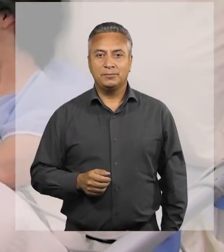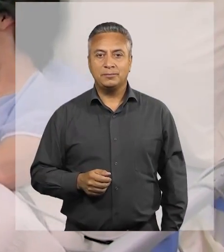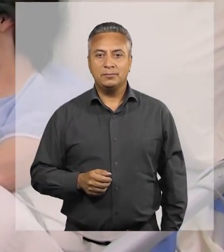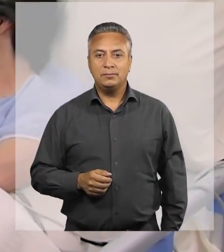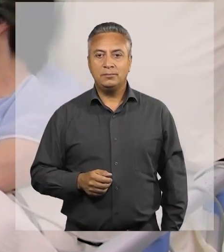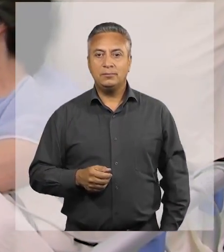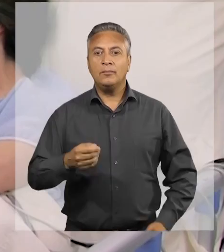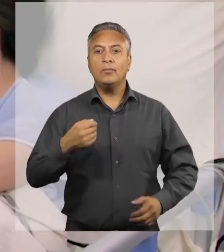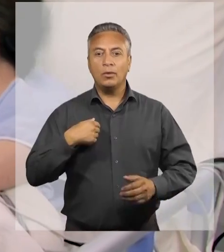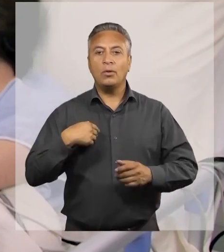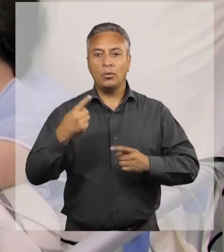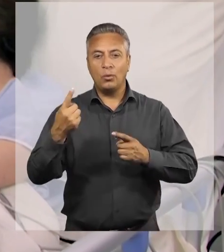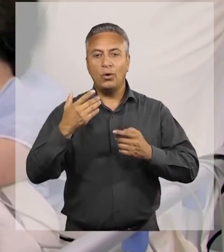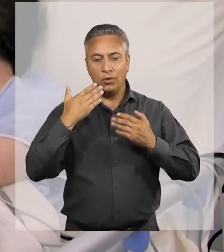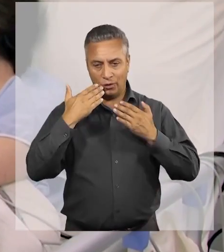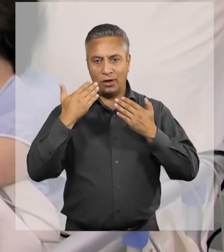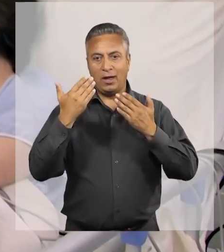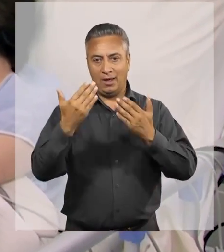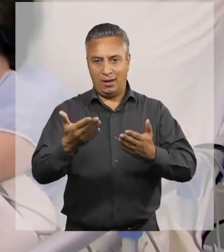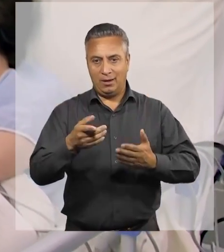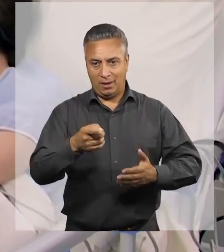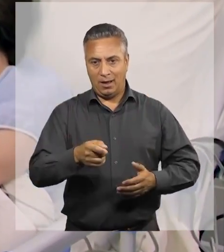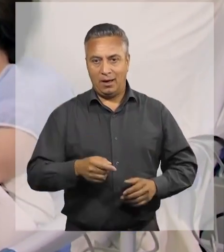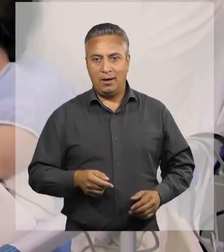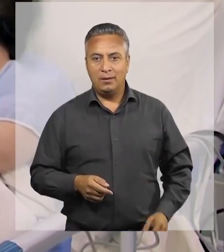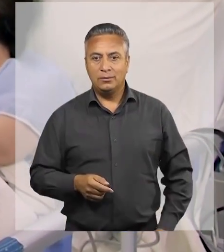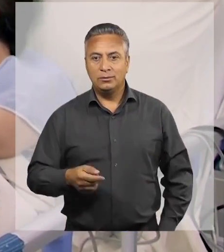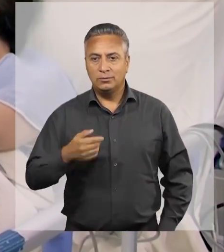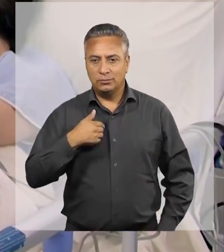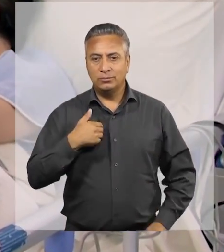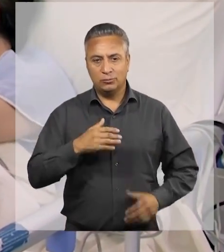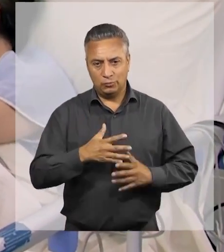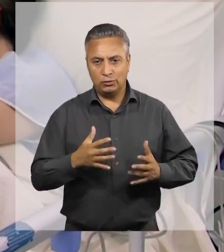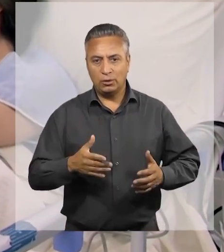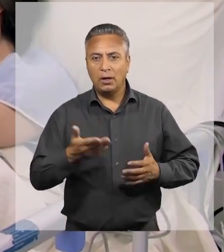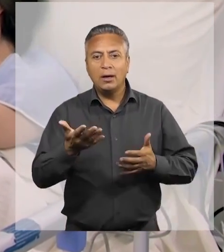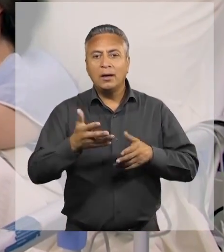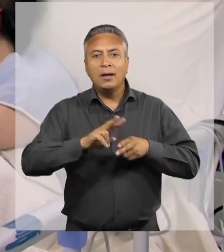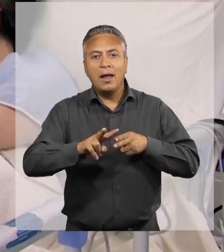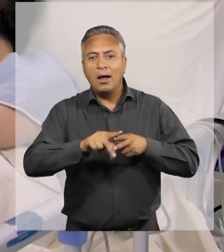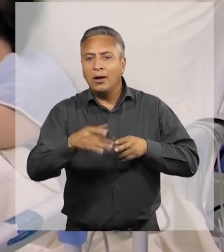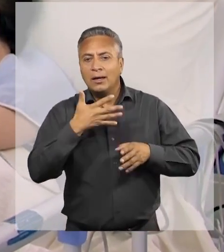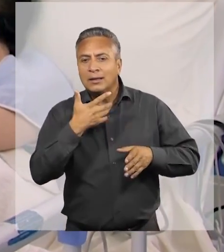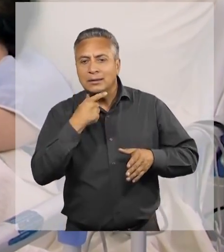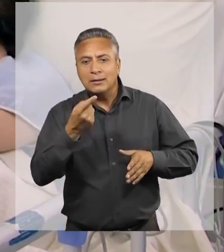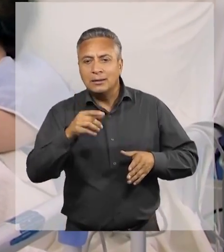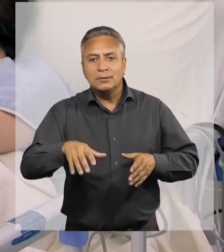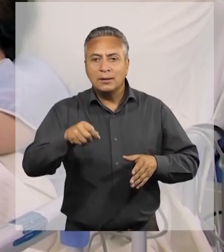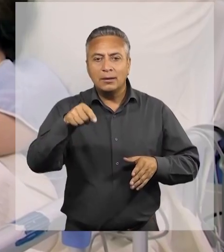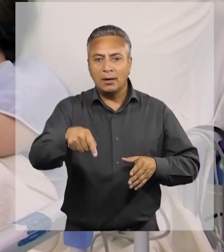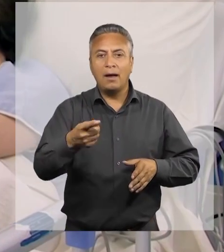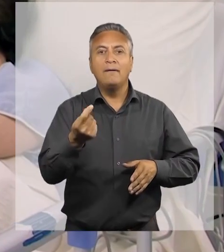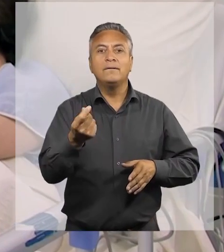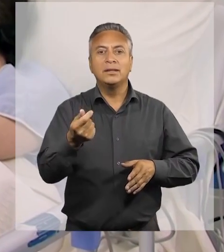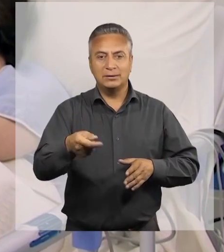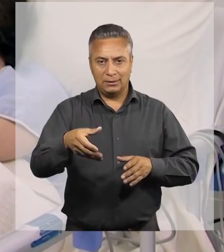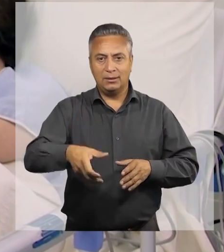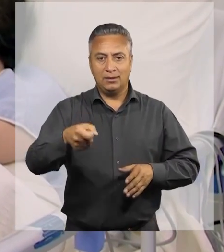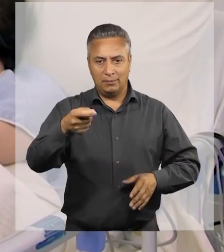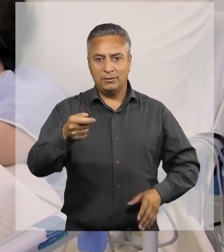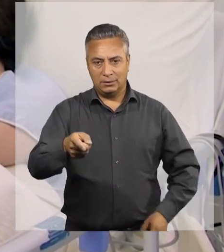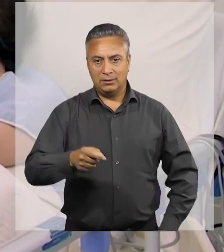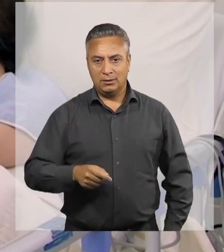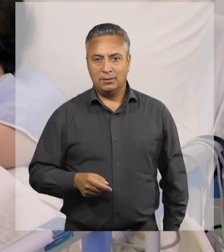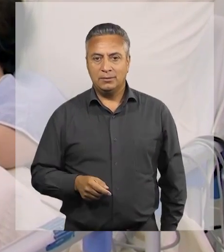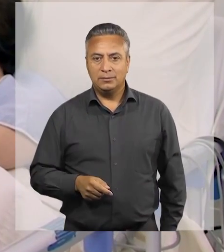ti. ¿Qué? Un regalo. Ayúdame, porque esto me duele mucho. ¿Qué hago? ¿Qué quieres sacar? La